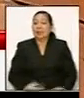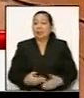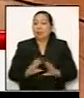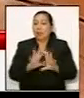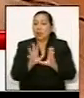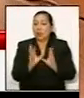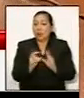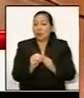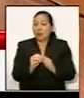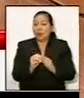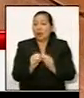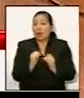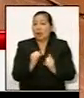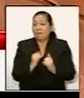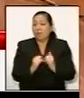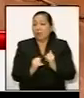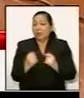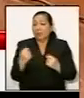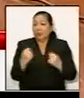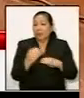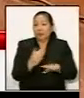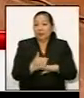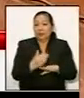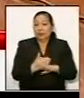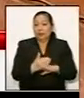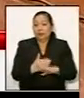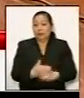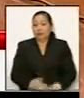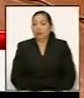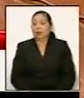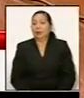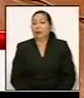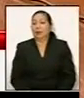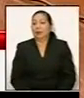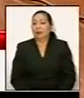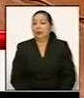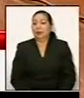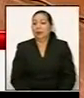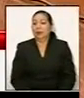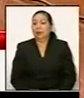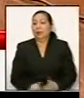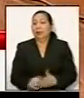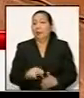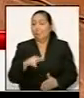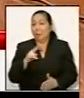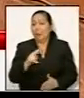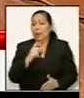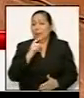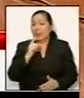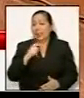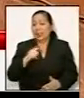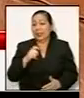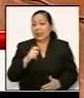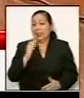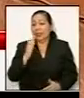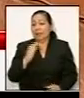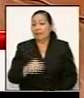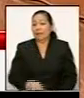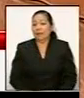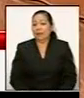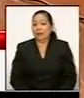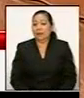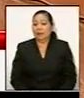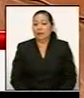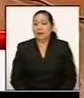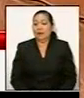a fin de contribuir al desarrollo de la competitividad competitividad que el país requiere en el futuro